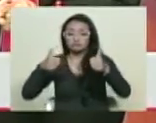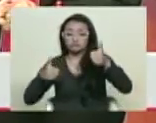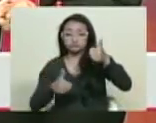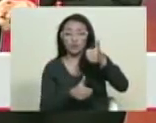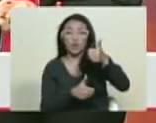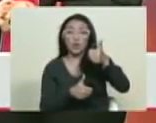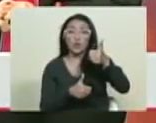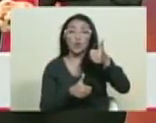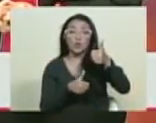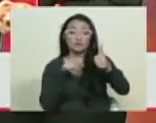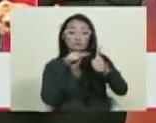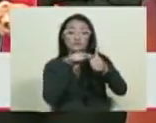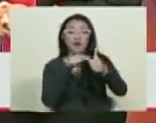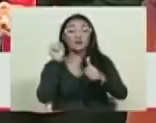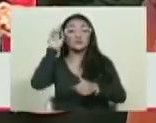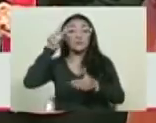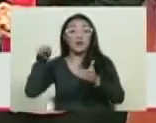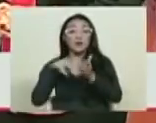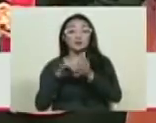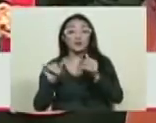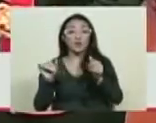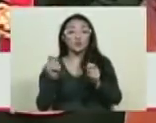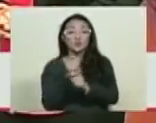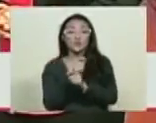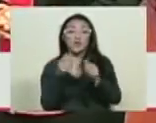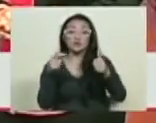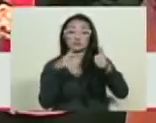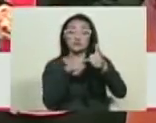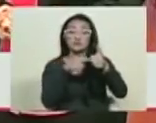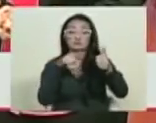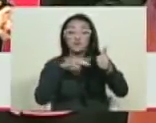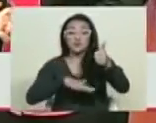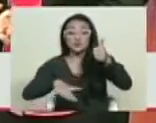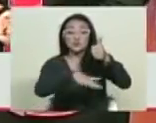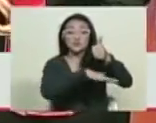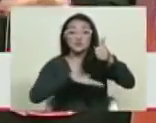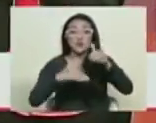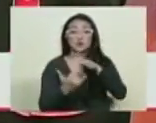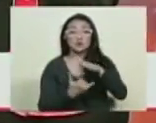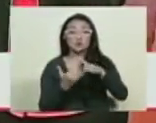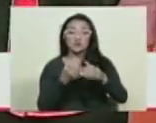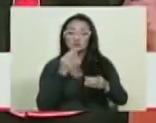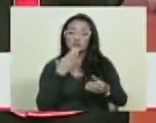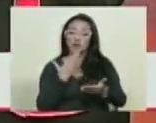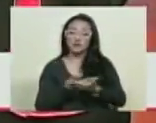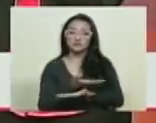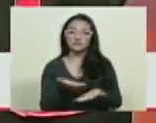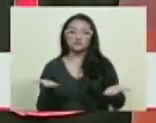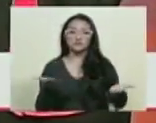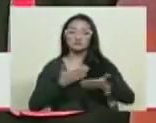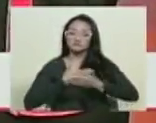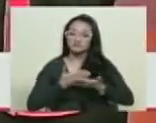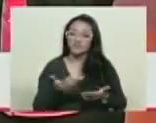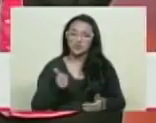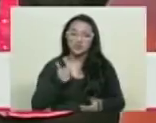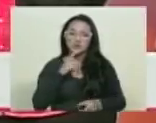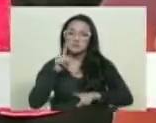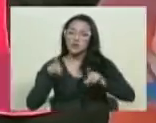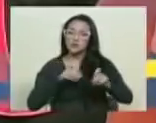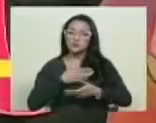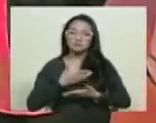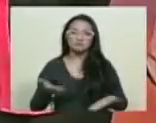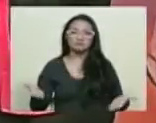asambleas plenipotenciaria asambleas soberanis y más muchas gracias estamos a la orden para cualquier pregunta